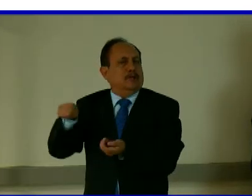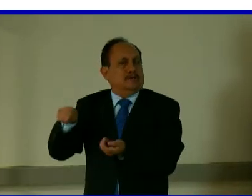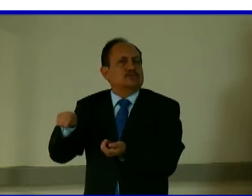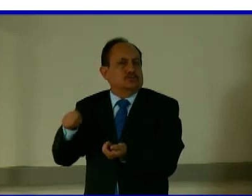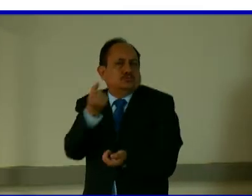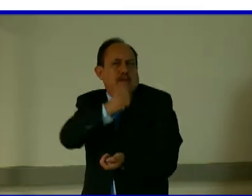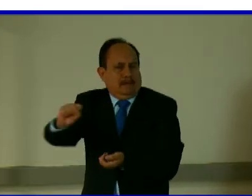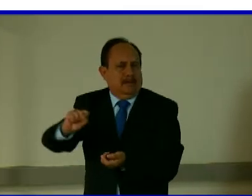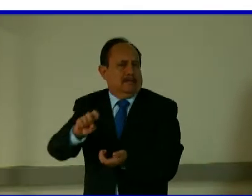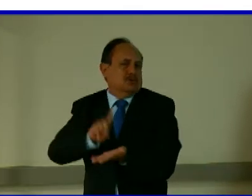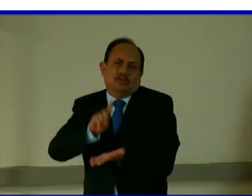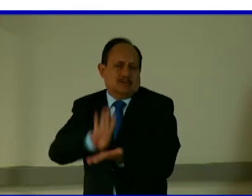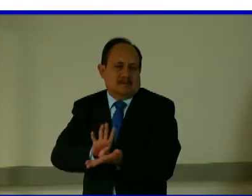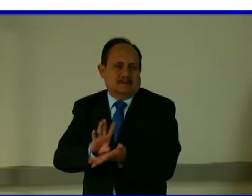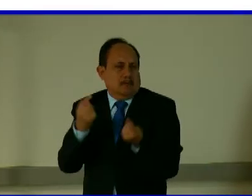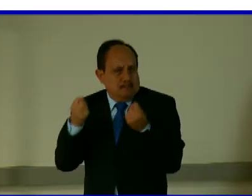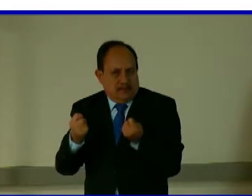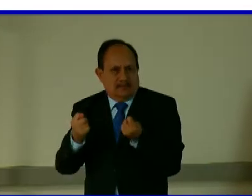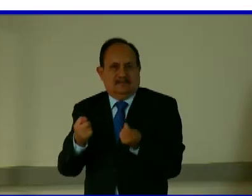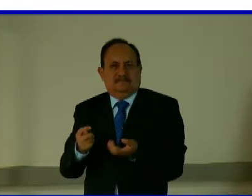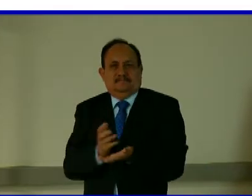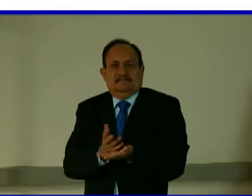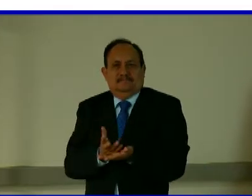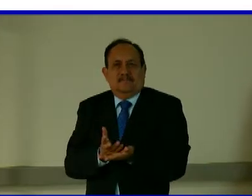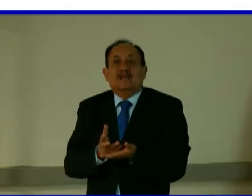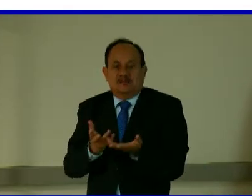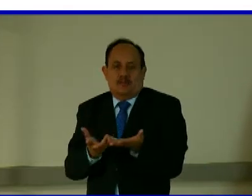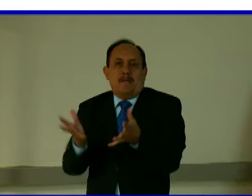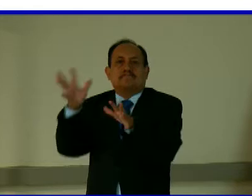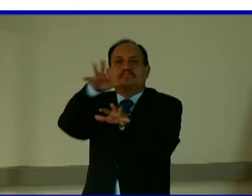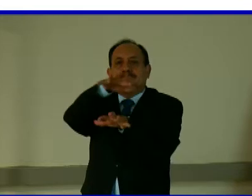habilidades. Y eso es lo que es un ambiente inclusivo.